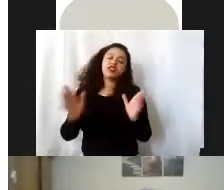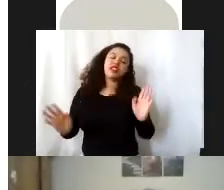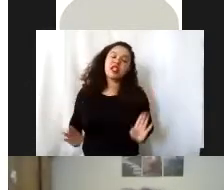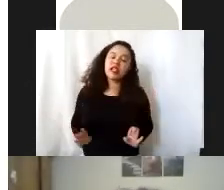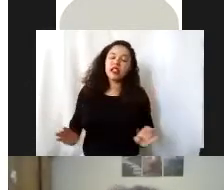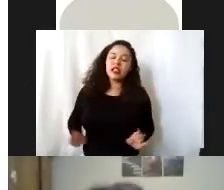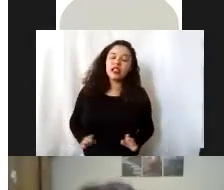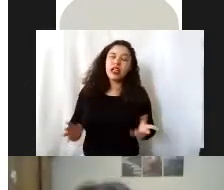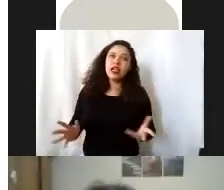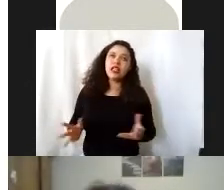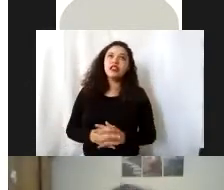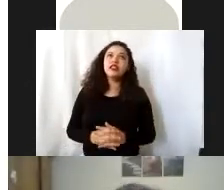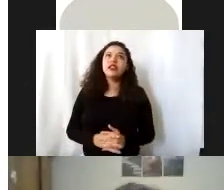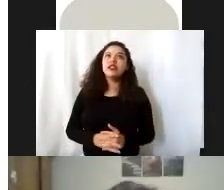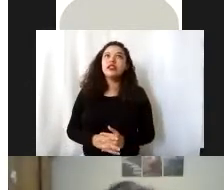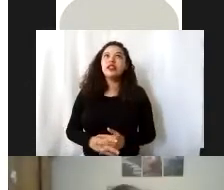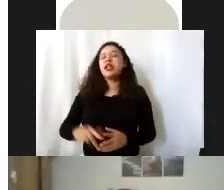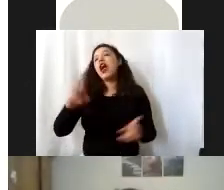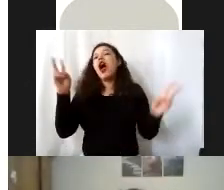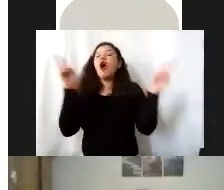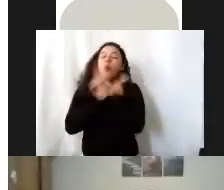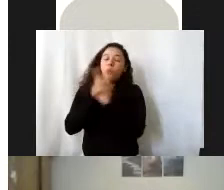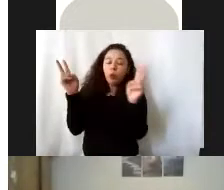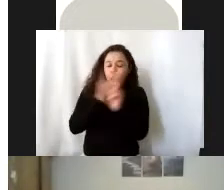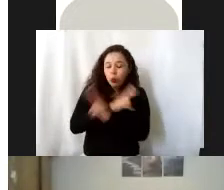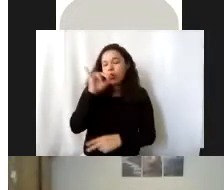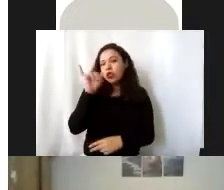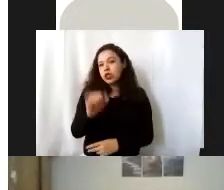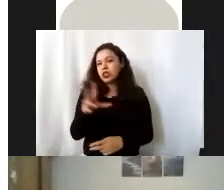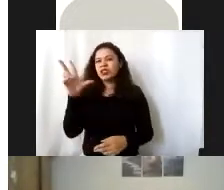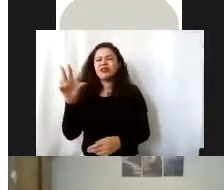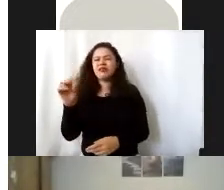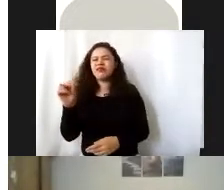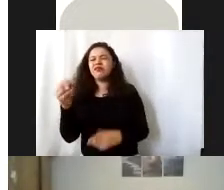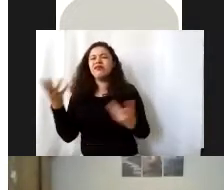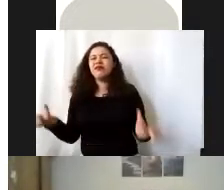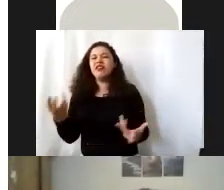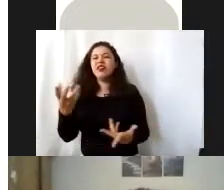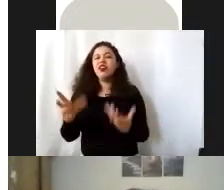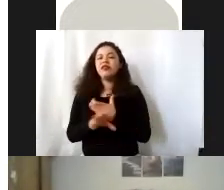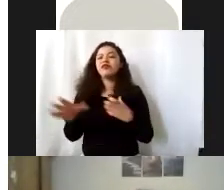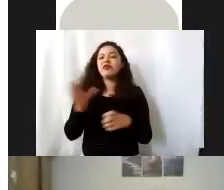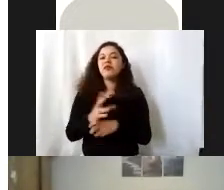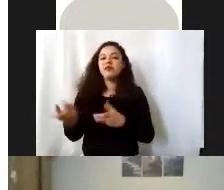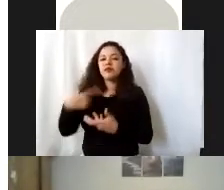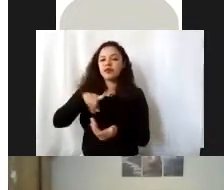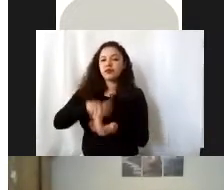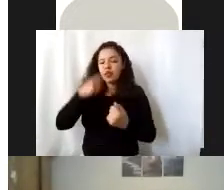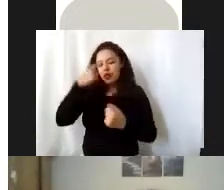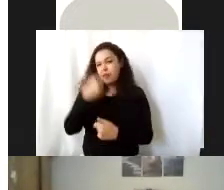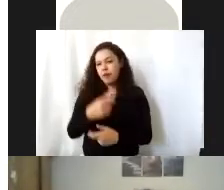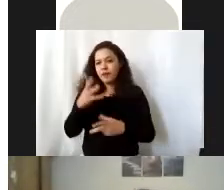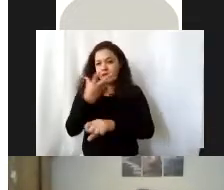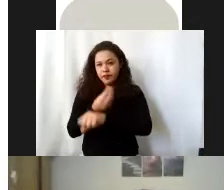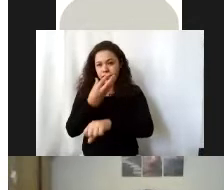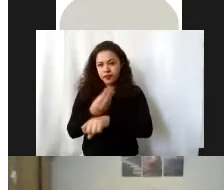cuanto a si está ventilada, no, sino la cuestión que implica mantenimiento, que implica